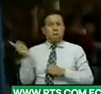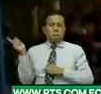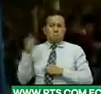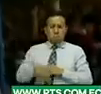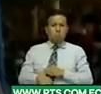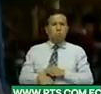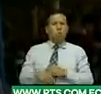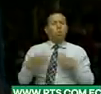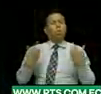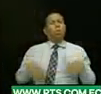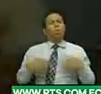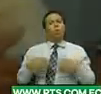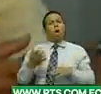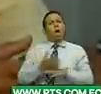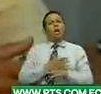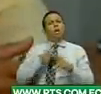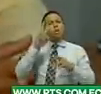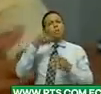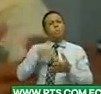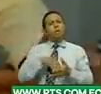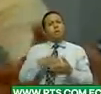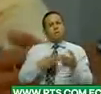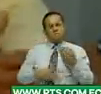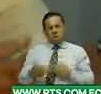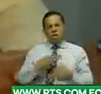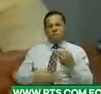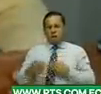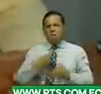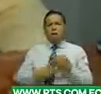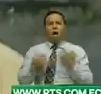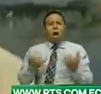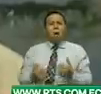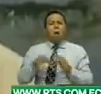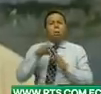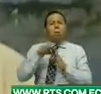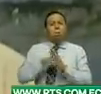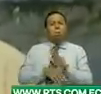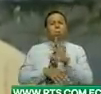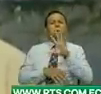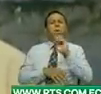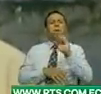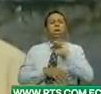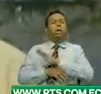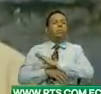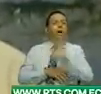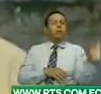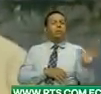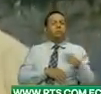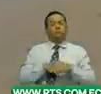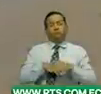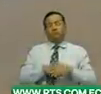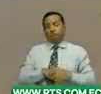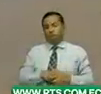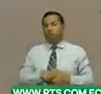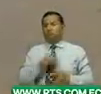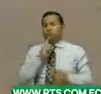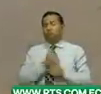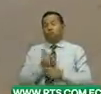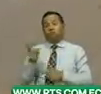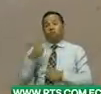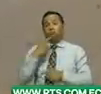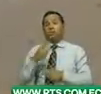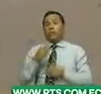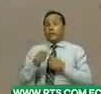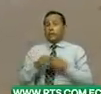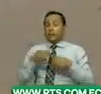te ha vendido unos 500. Para el director del Departamento de Turismo del Cantón, espera que los próximos días de asueto